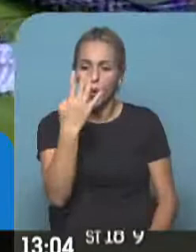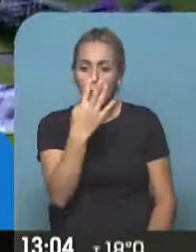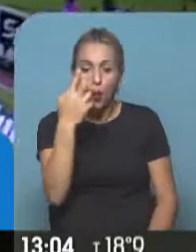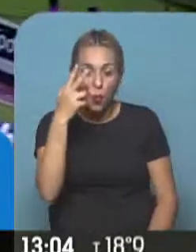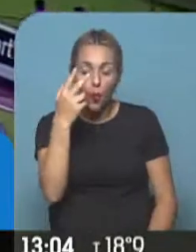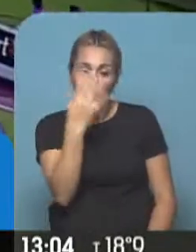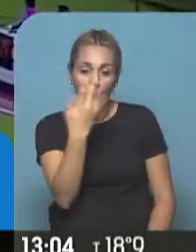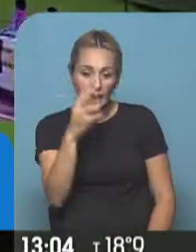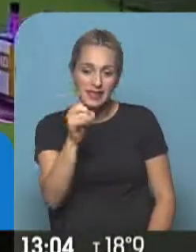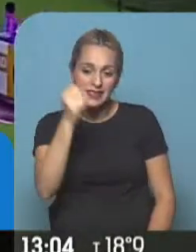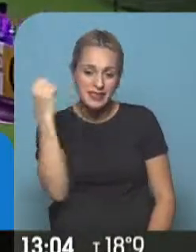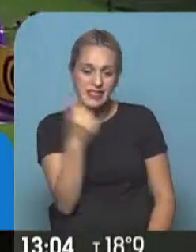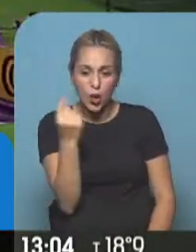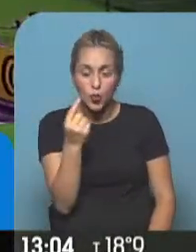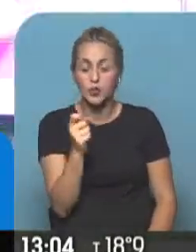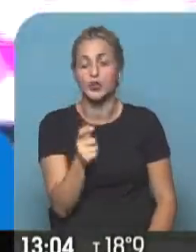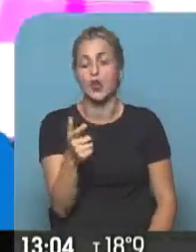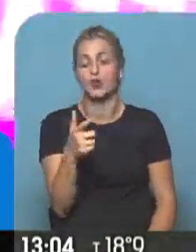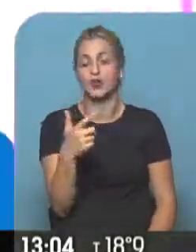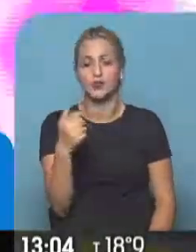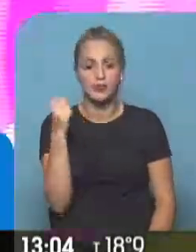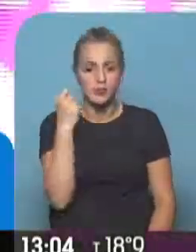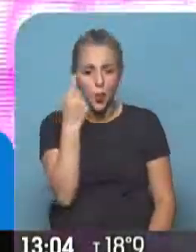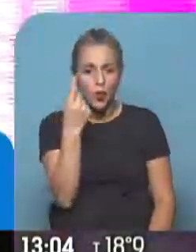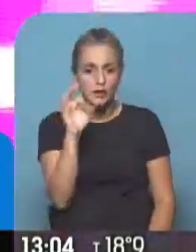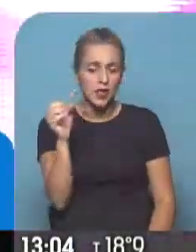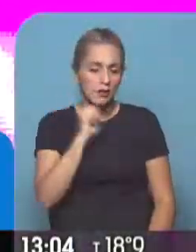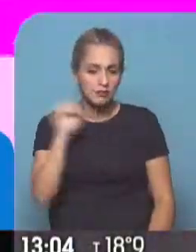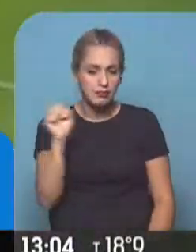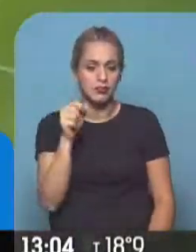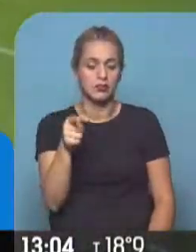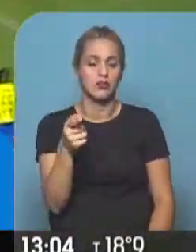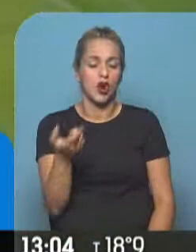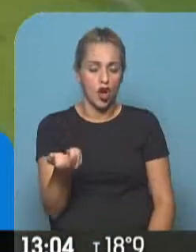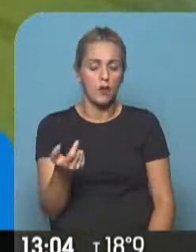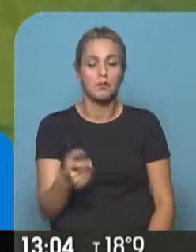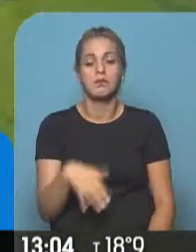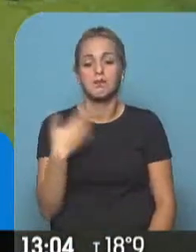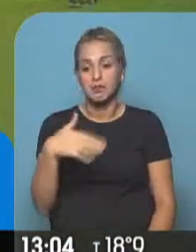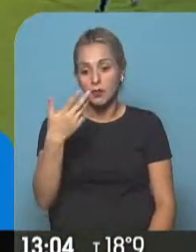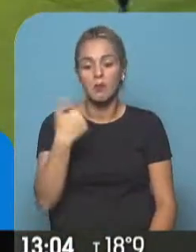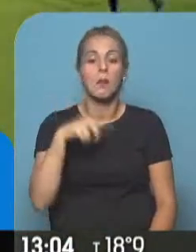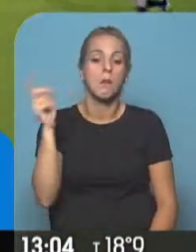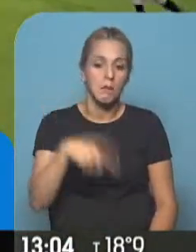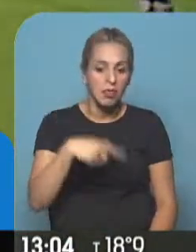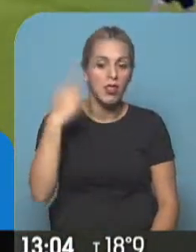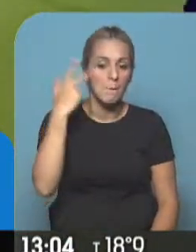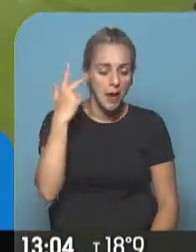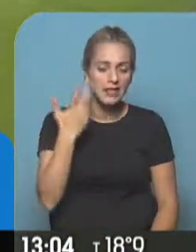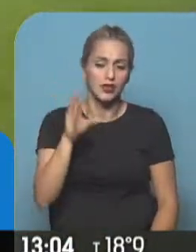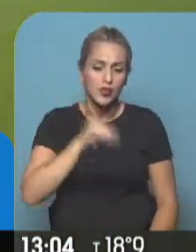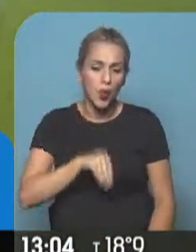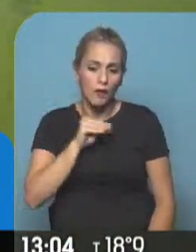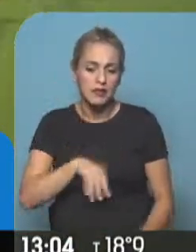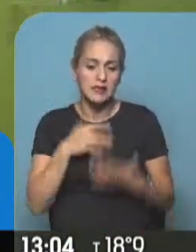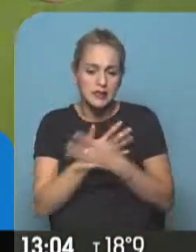juego Ibarra ponía el 1-0 para Ecuador. Pero apareció Messi y toda la angustia y el